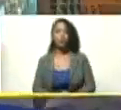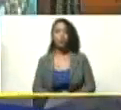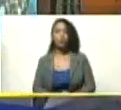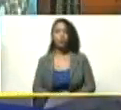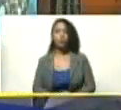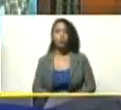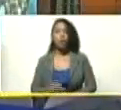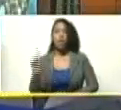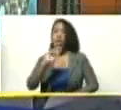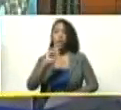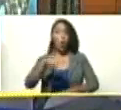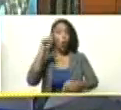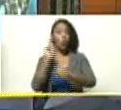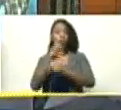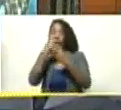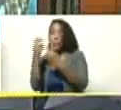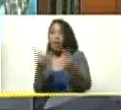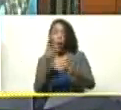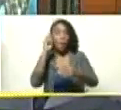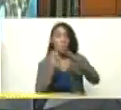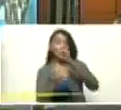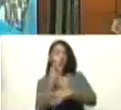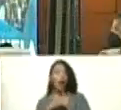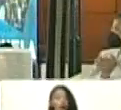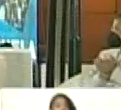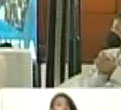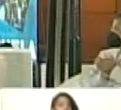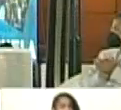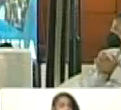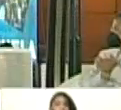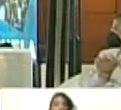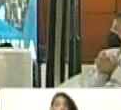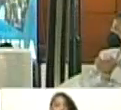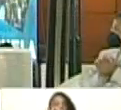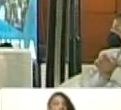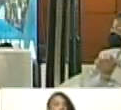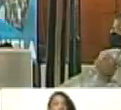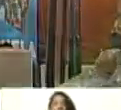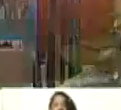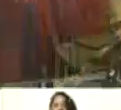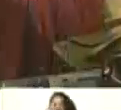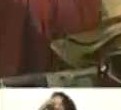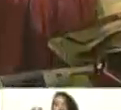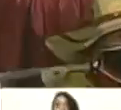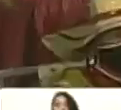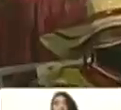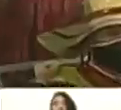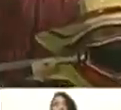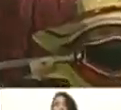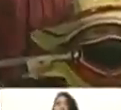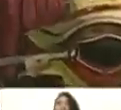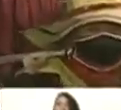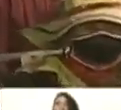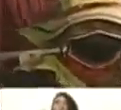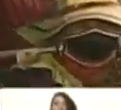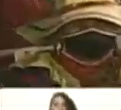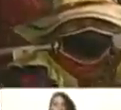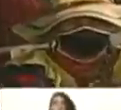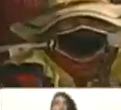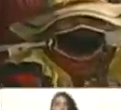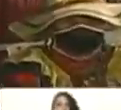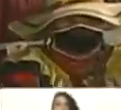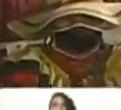Y no solo invitarlos a Miraflores, sino ir a esas comunidades a ver cómo ellos trabajan, cómo actúan, cómo son los talleres,